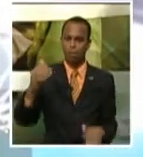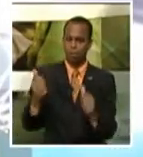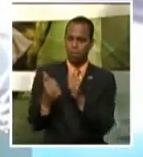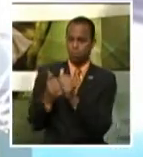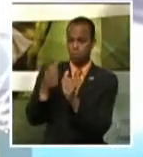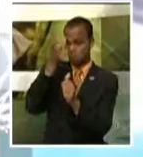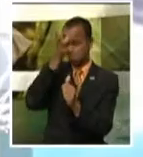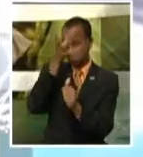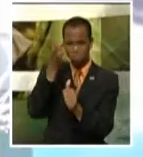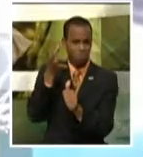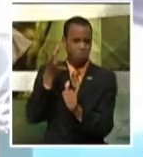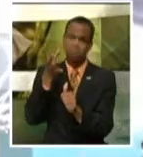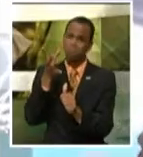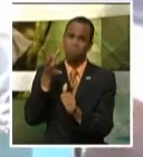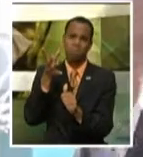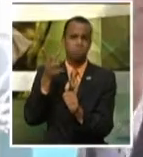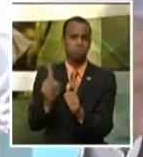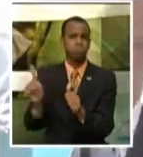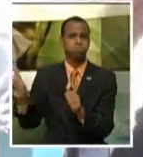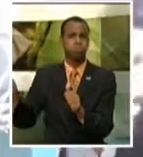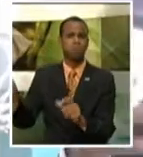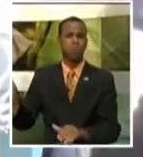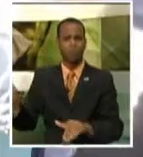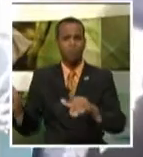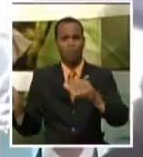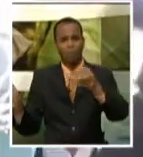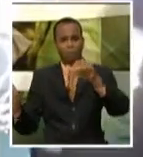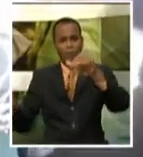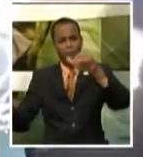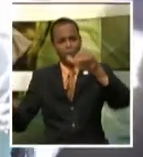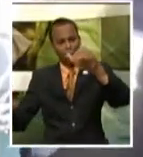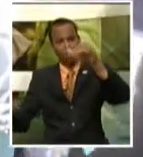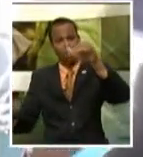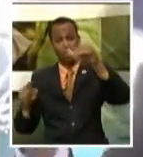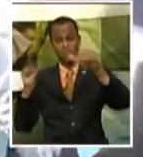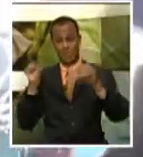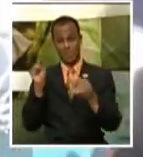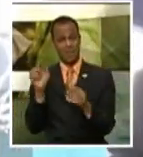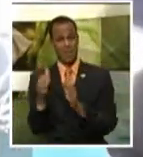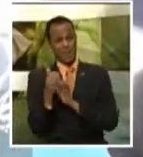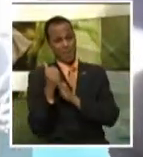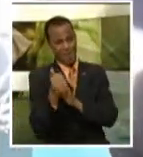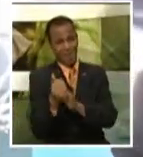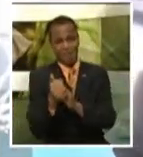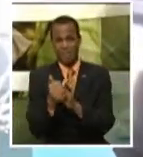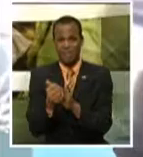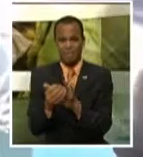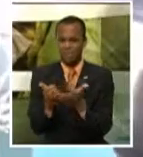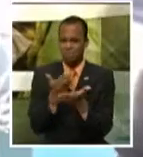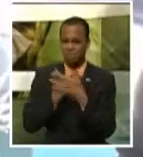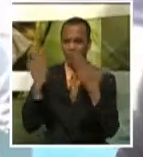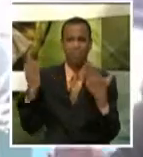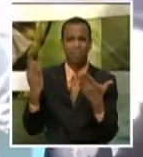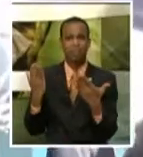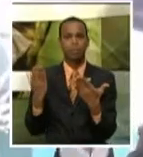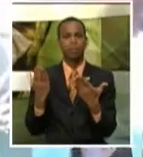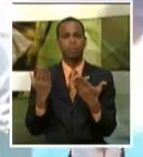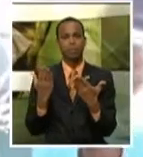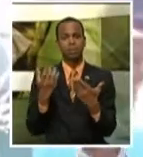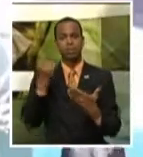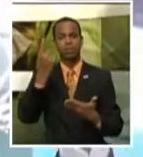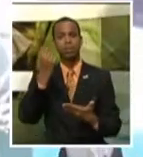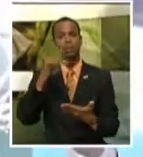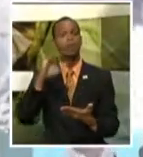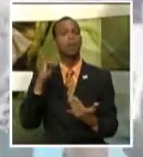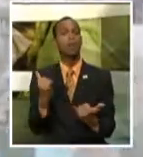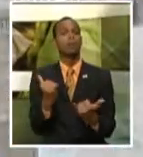masculino, sin un modelo referencial masculino que los guíe y los forme. Y lo que estamos haciendo